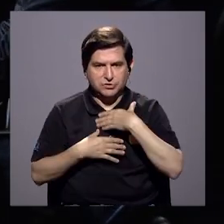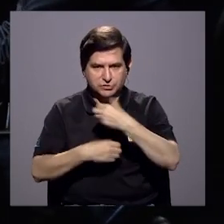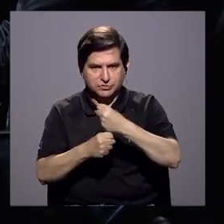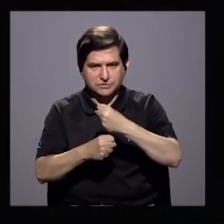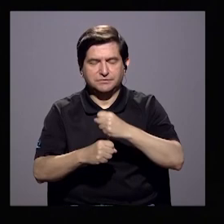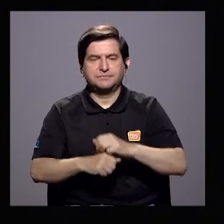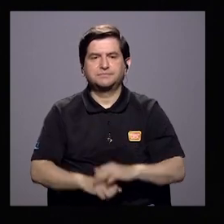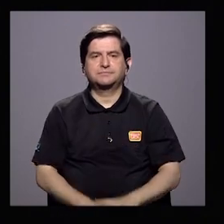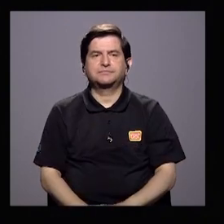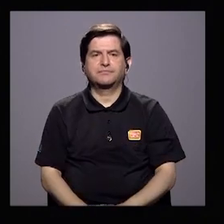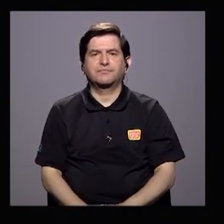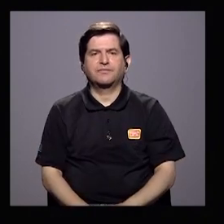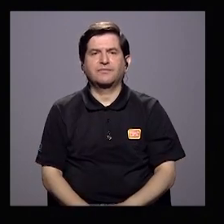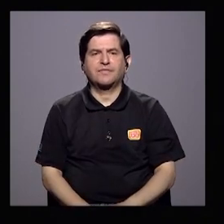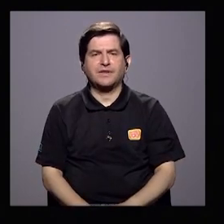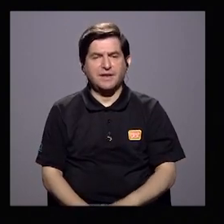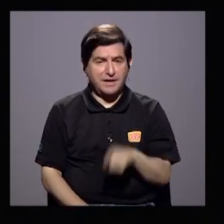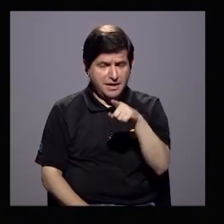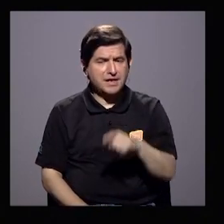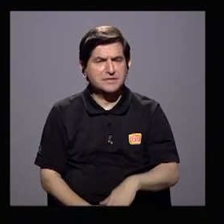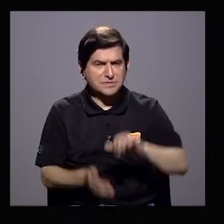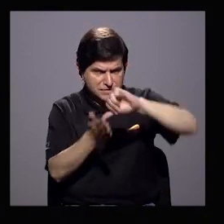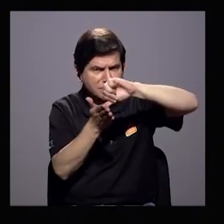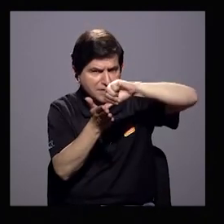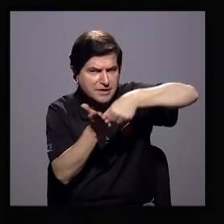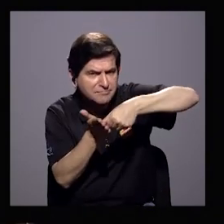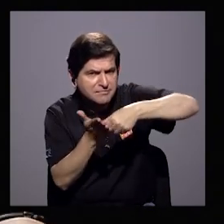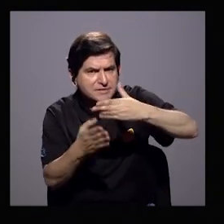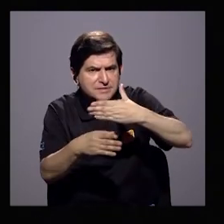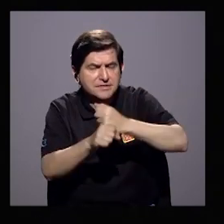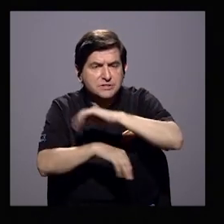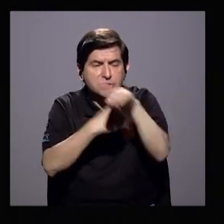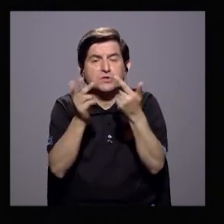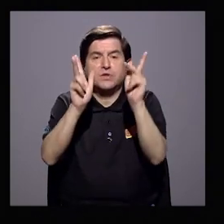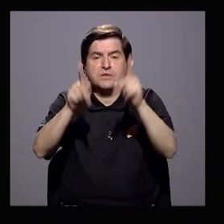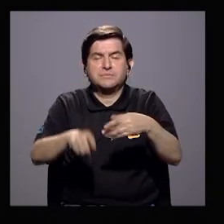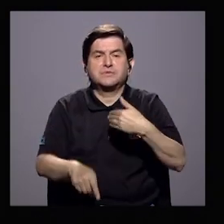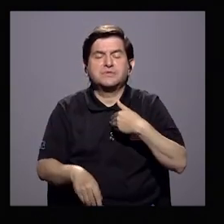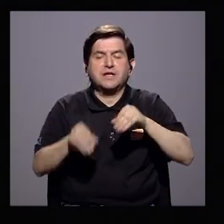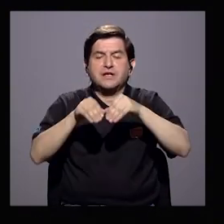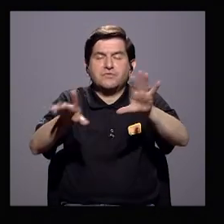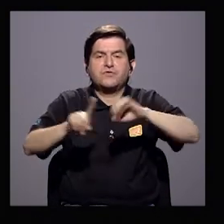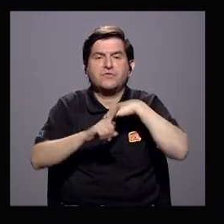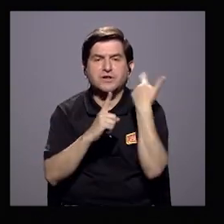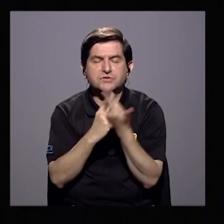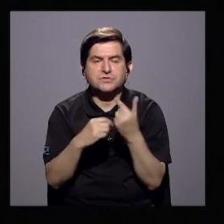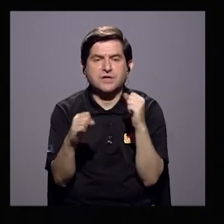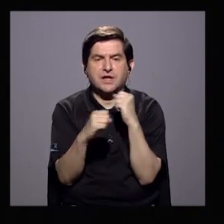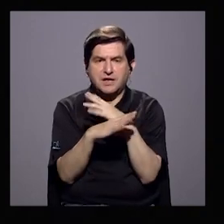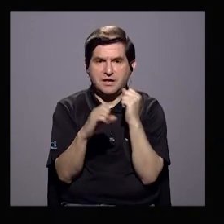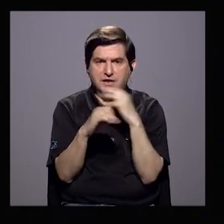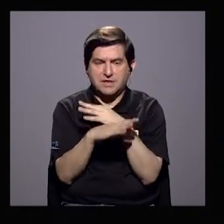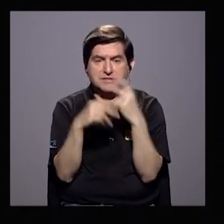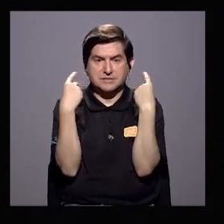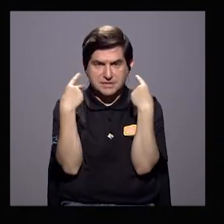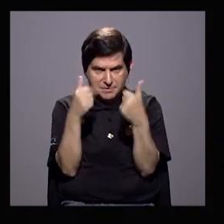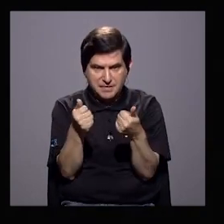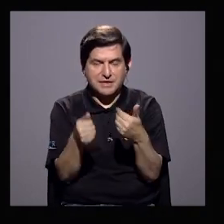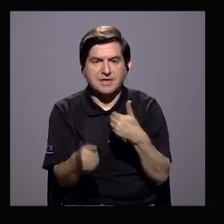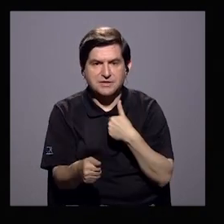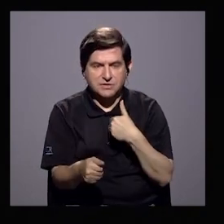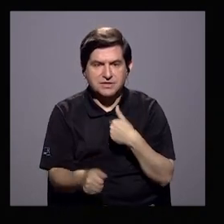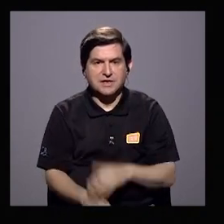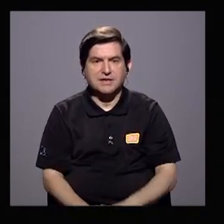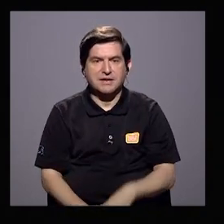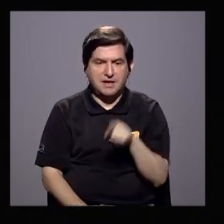ellos confían lo marco con asterisco do nadal it's todas las personas que tengan sus redes sociales y correos electrónicos de inmediato deberían